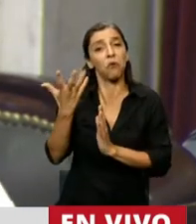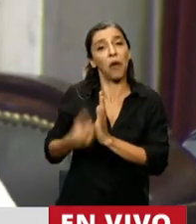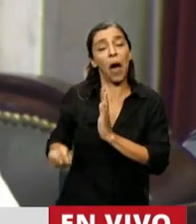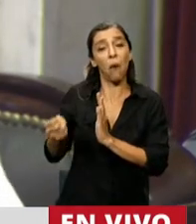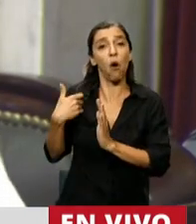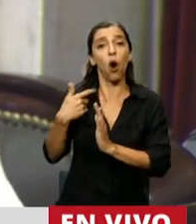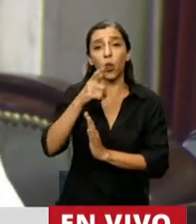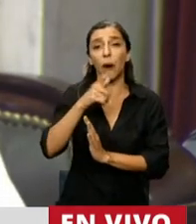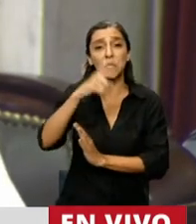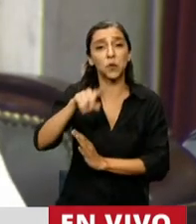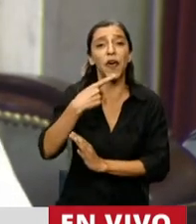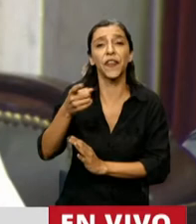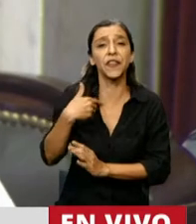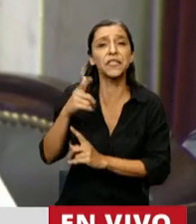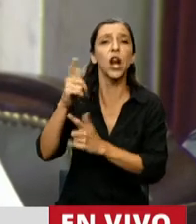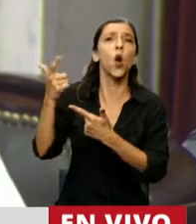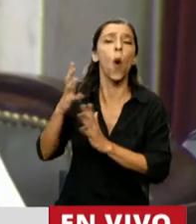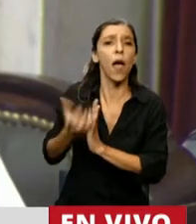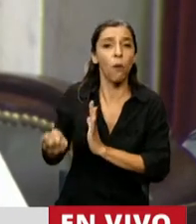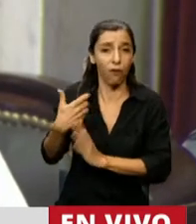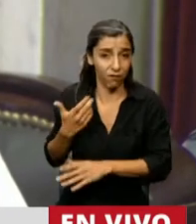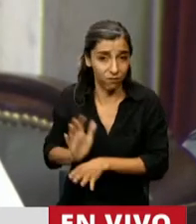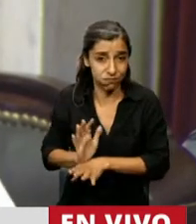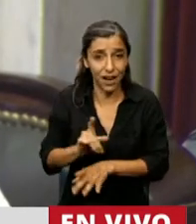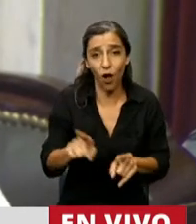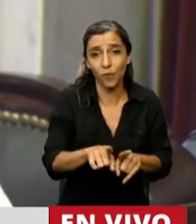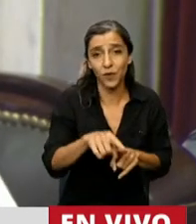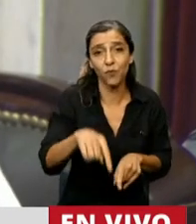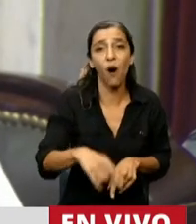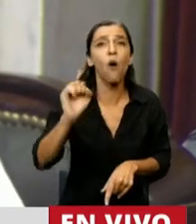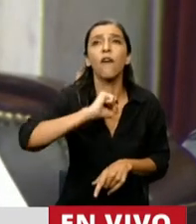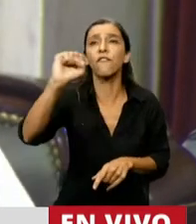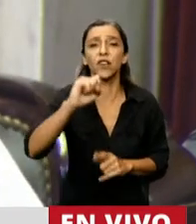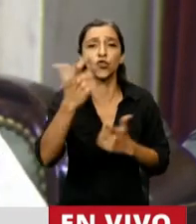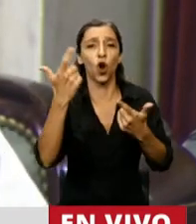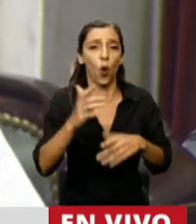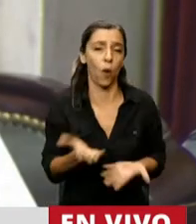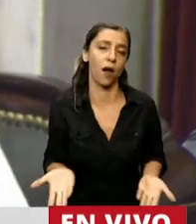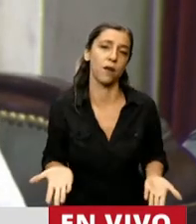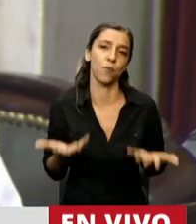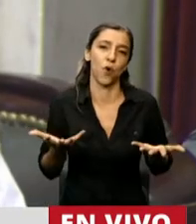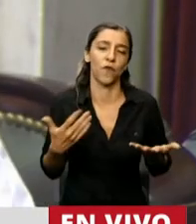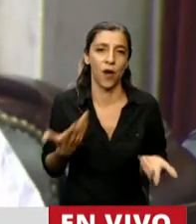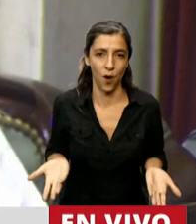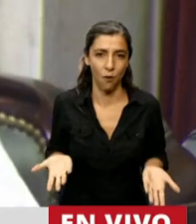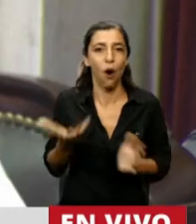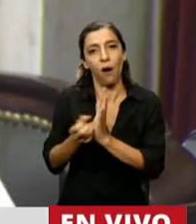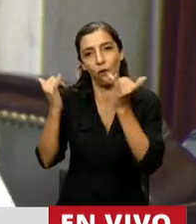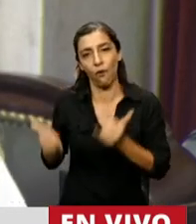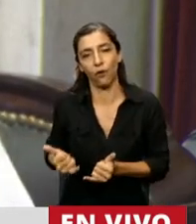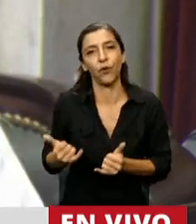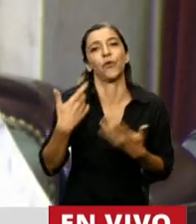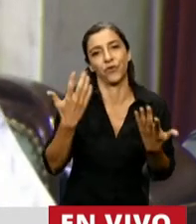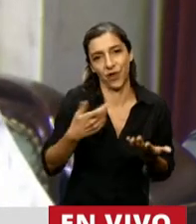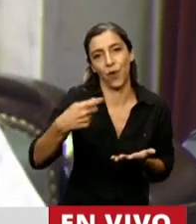bueno, les cuento que neguemos la inflación tampoco la hace desaparecer. Tenemos que ser coherentes, tienen que ser coherentes. En lugar de eso nos traen